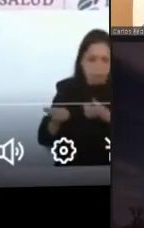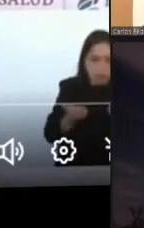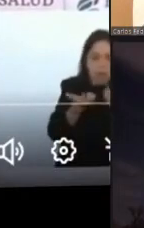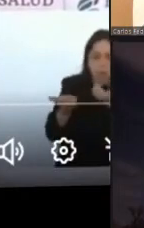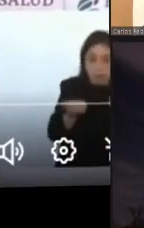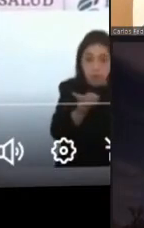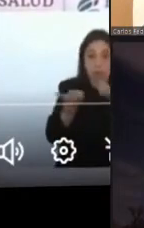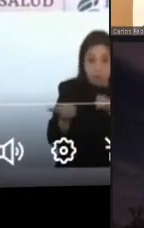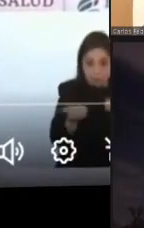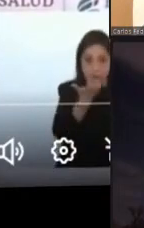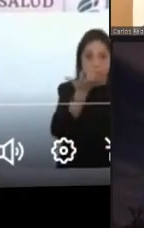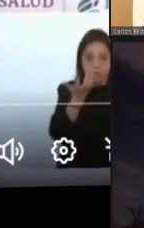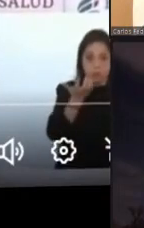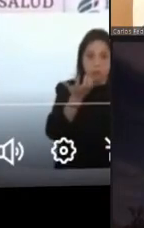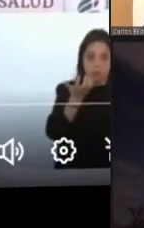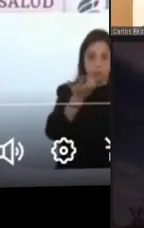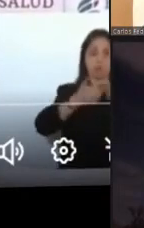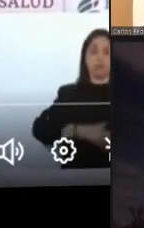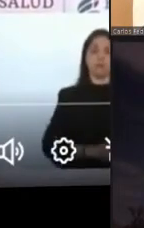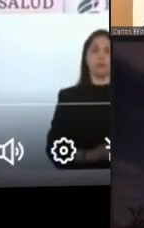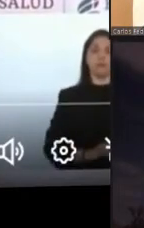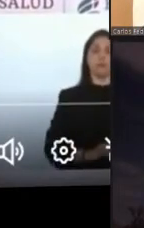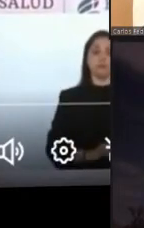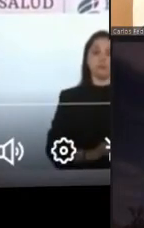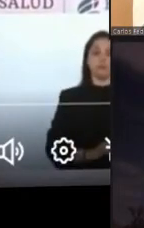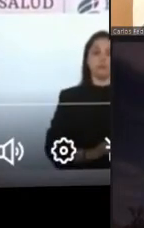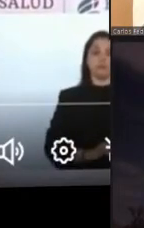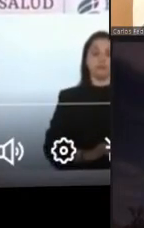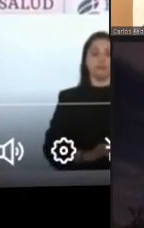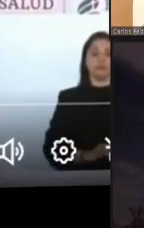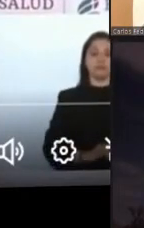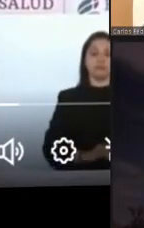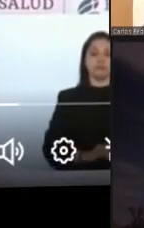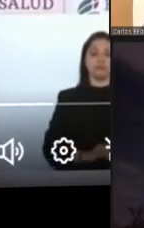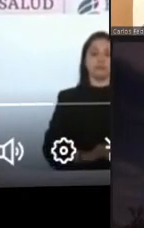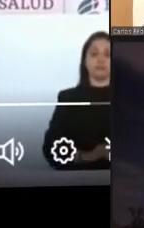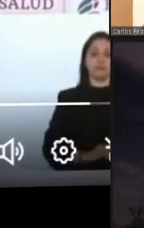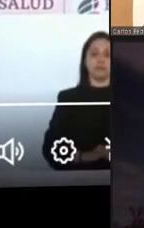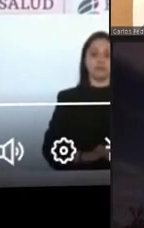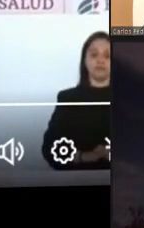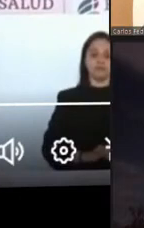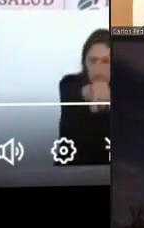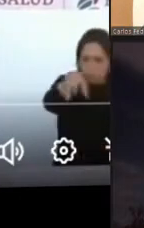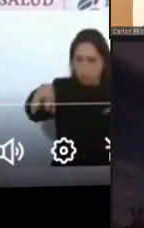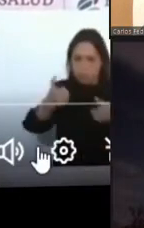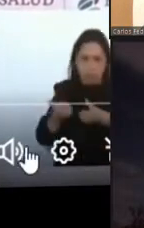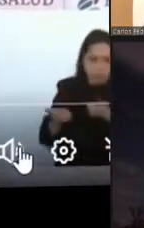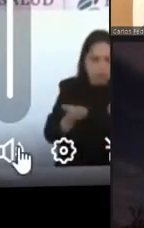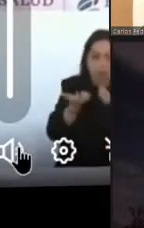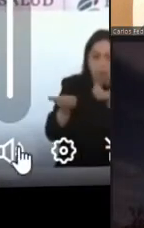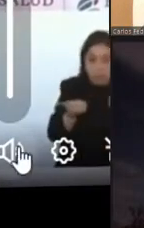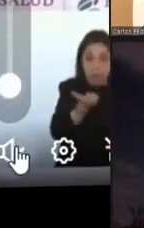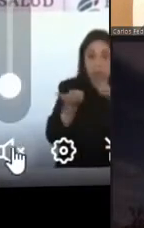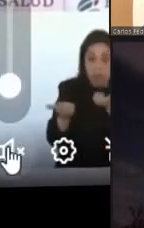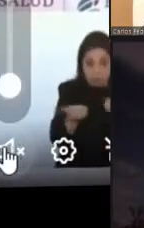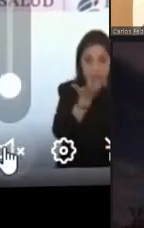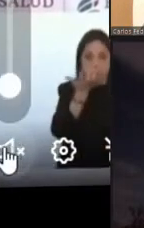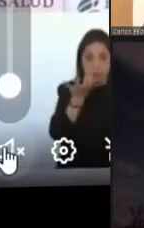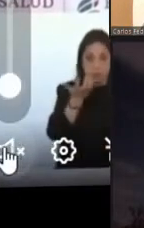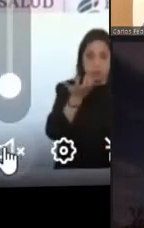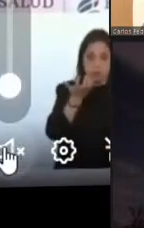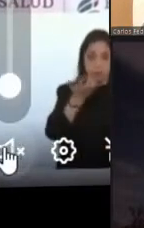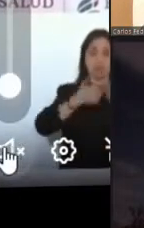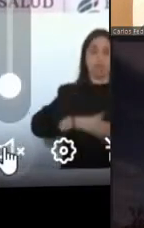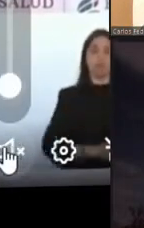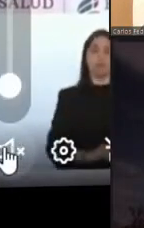ustedes como ustedes un chingón gritó por ahí alguien del